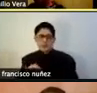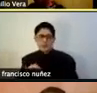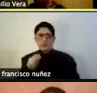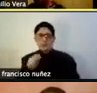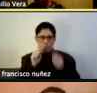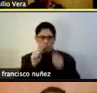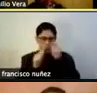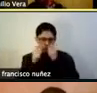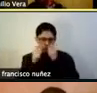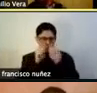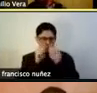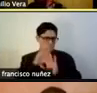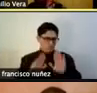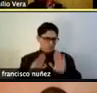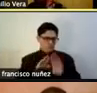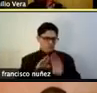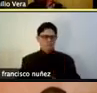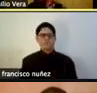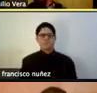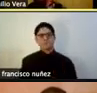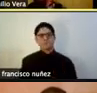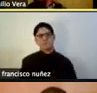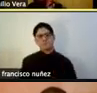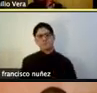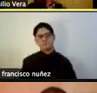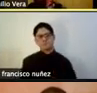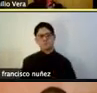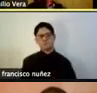Y la verdad es que hoy por hoy los cruceros,